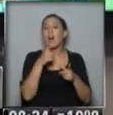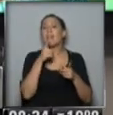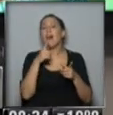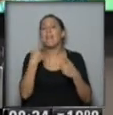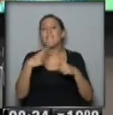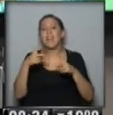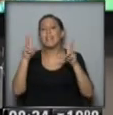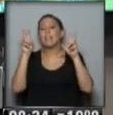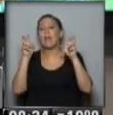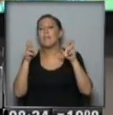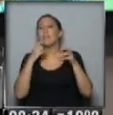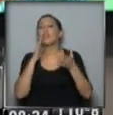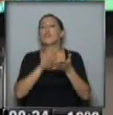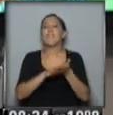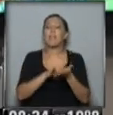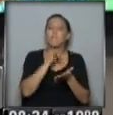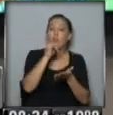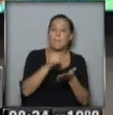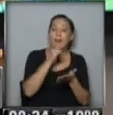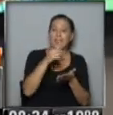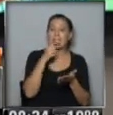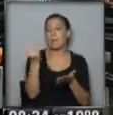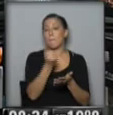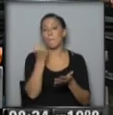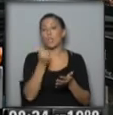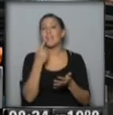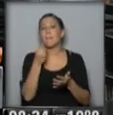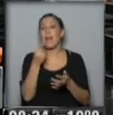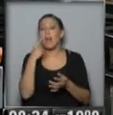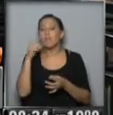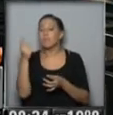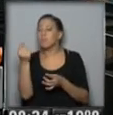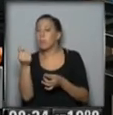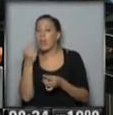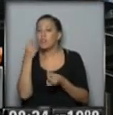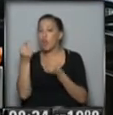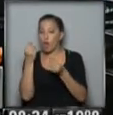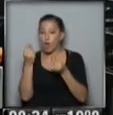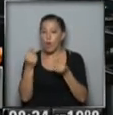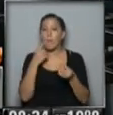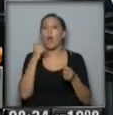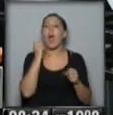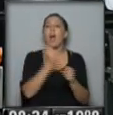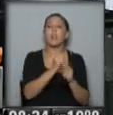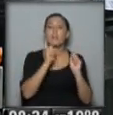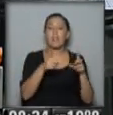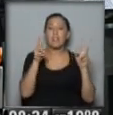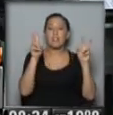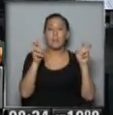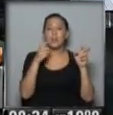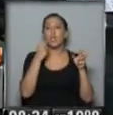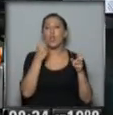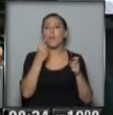temas desde el tema informático que es muy importante para la recolección de precios hasta temas este de formule o